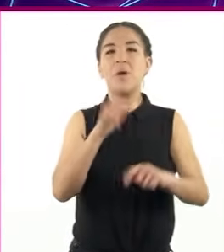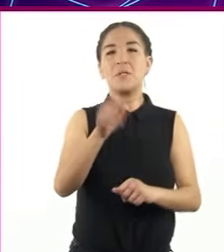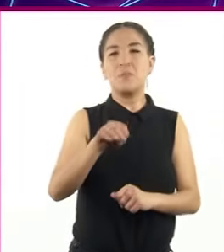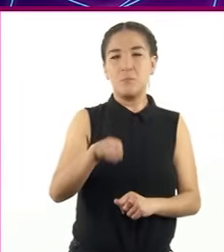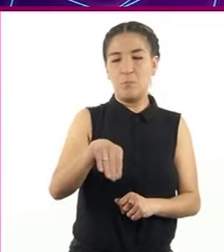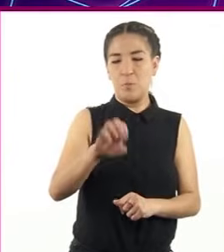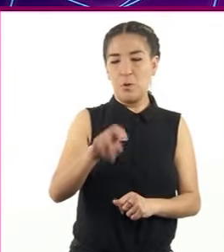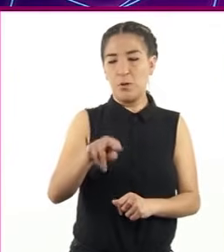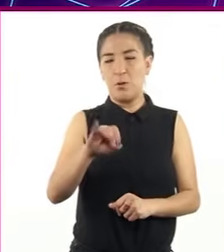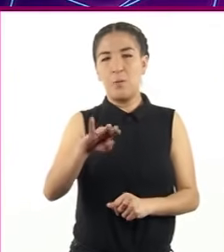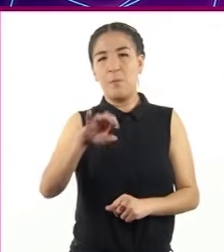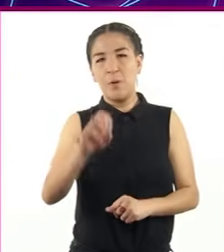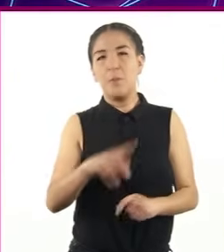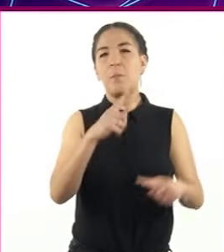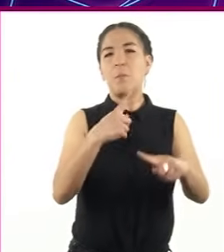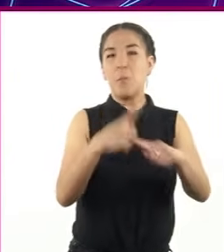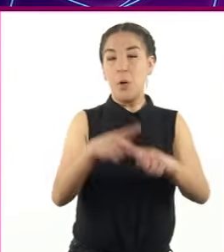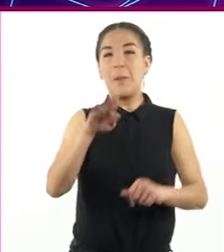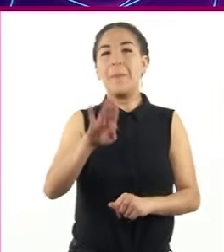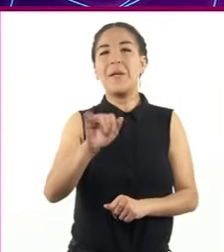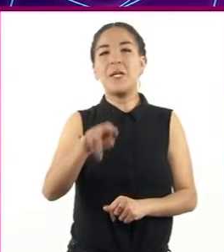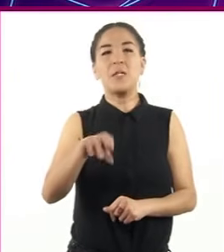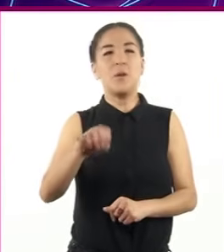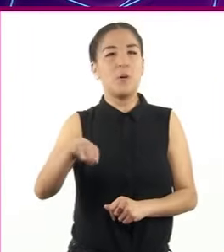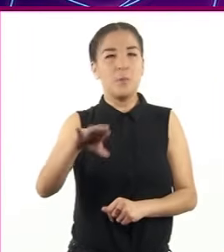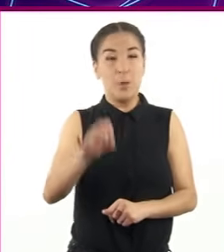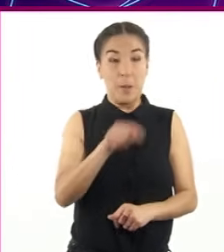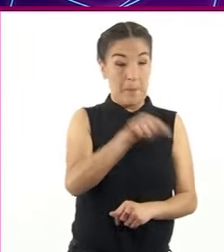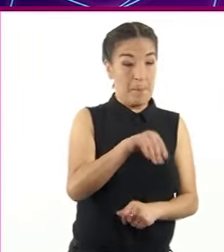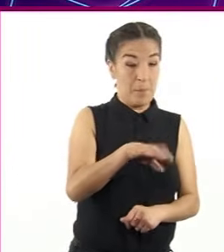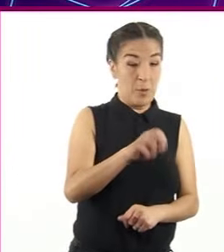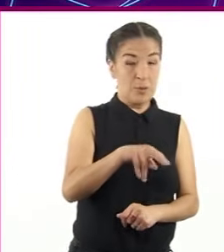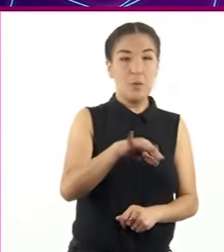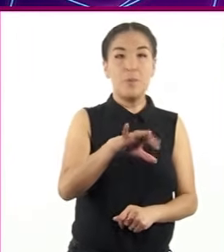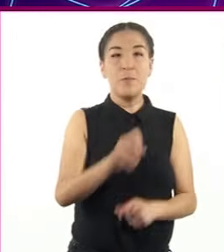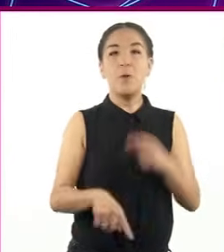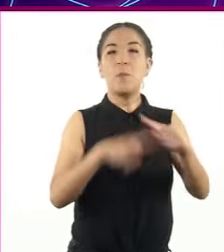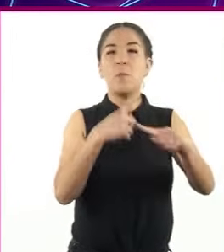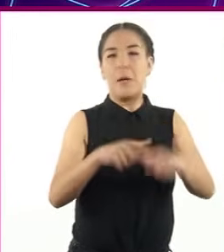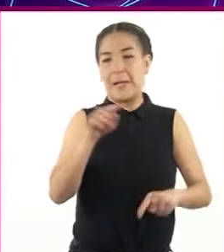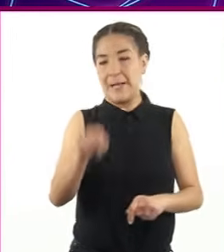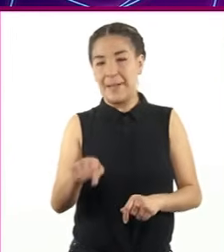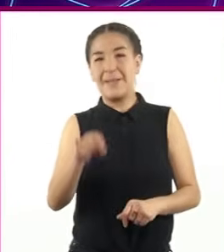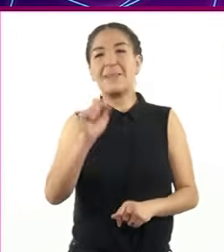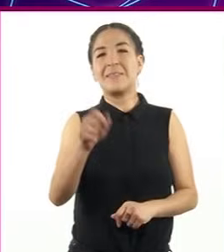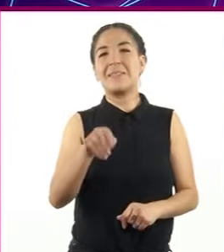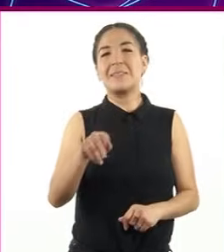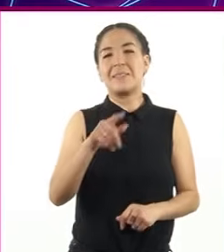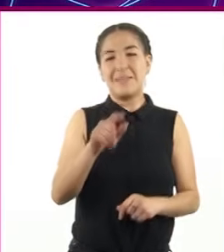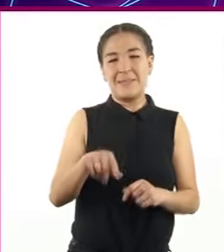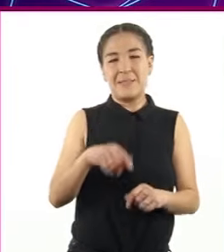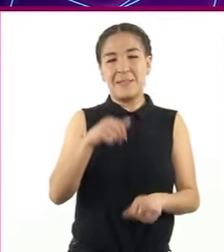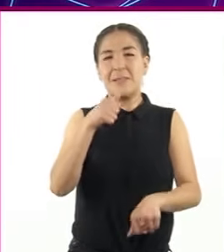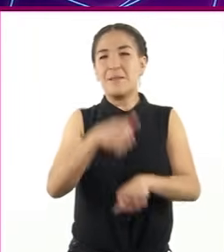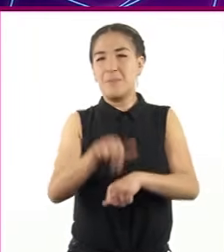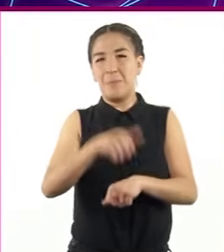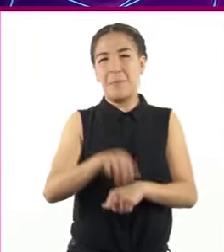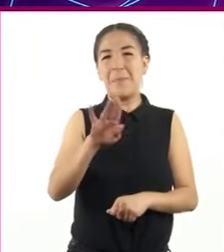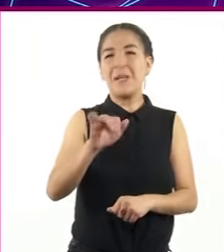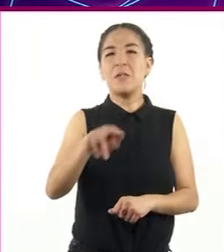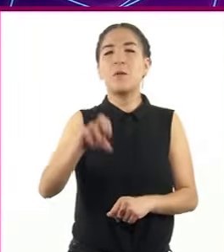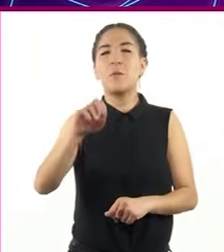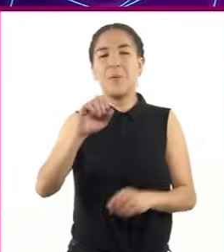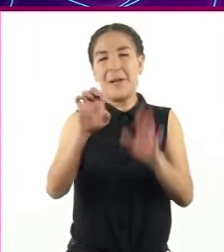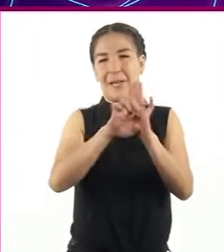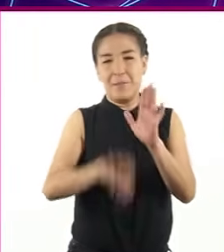monomio por un binomio, por lo que el monomio multiplica a los dos términos del binomio, es decir, 3 por